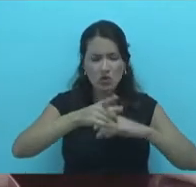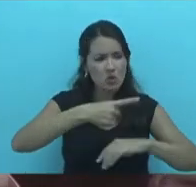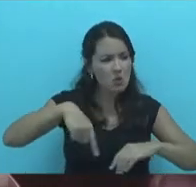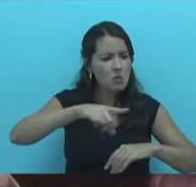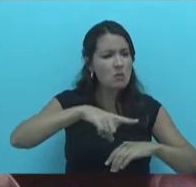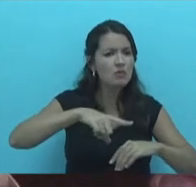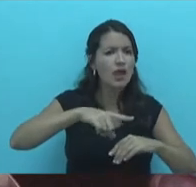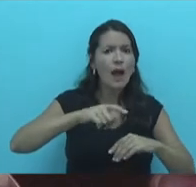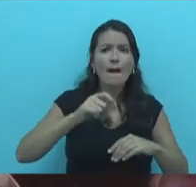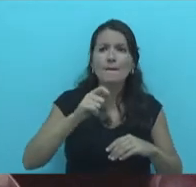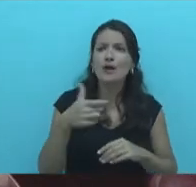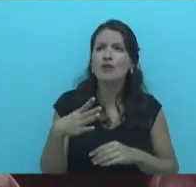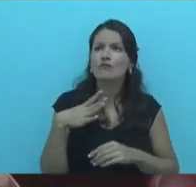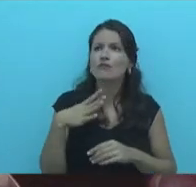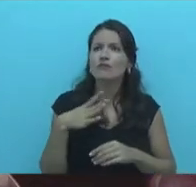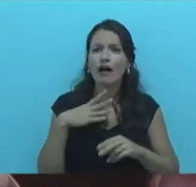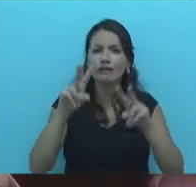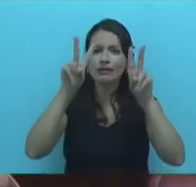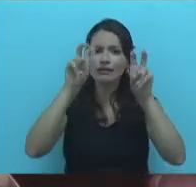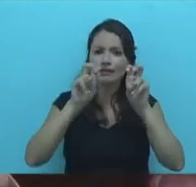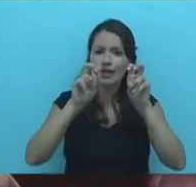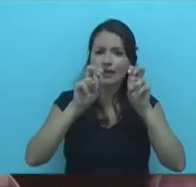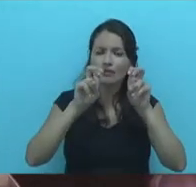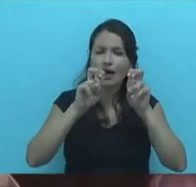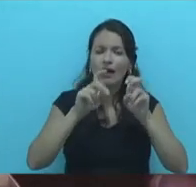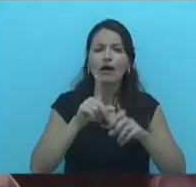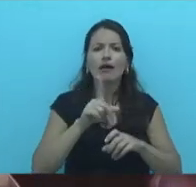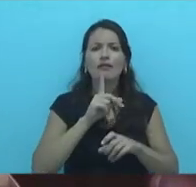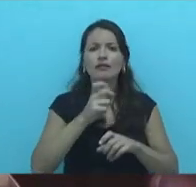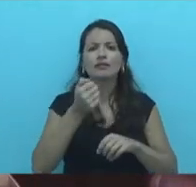entre sus prioridades la cuestión de los servicios públicos.